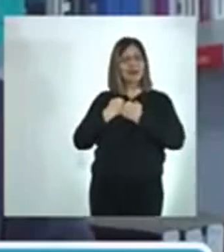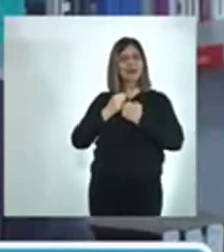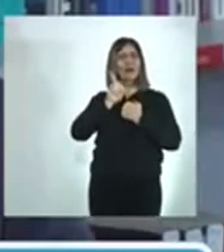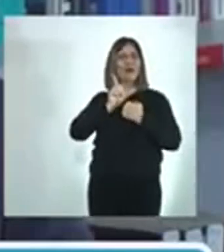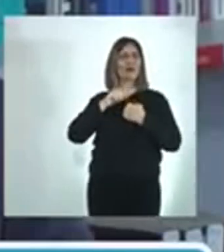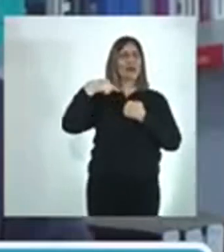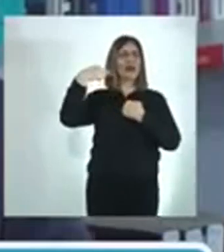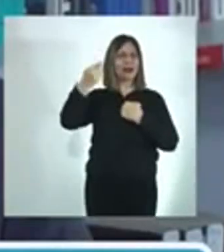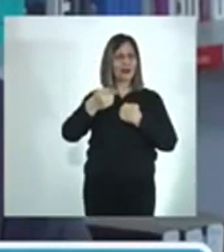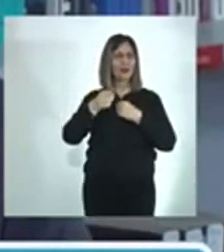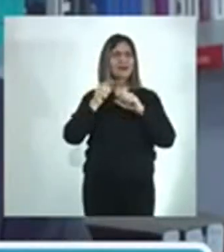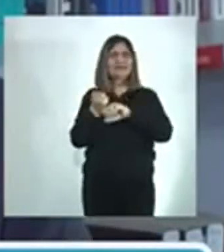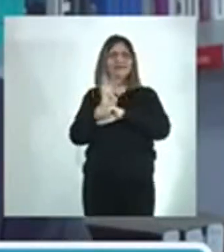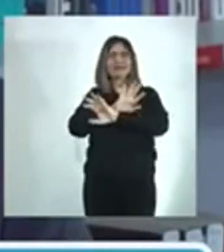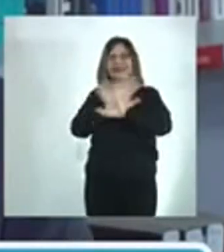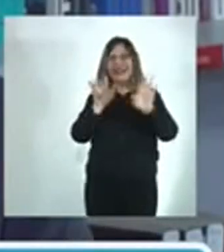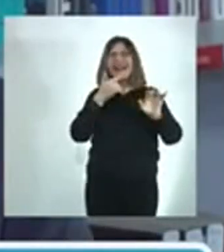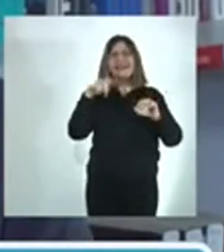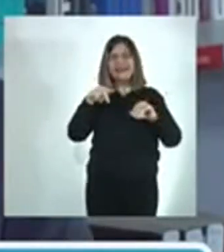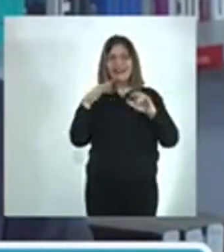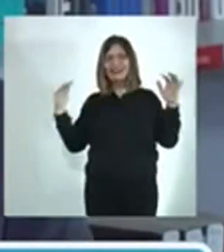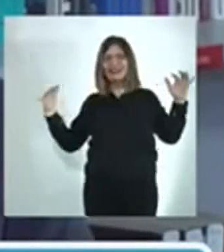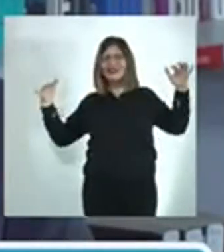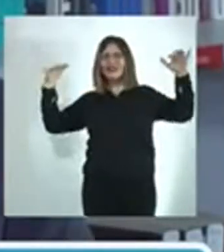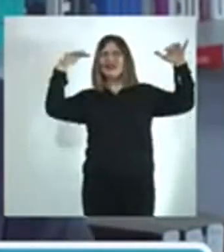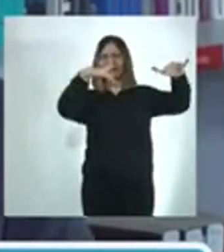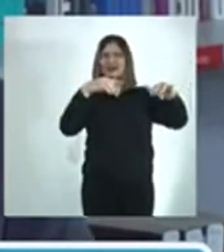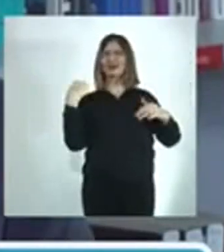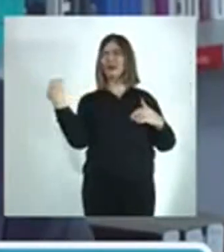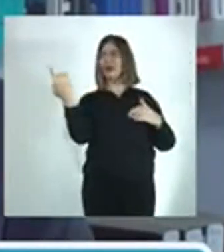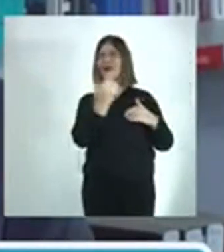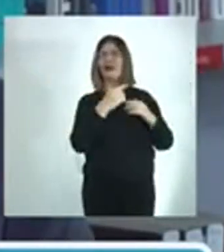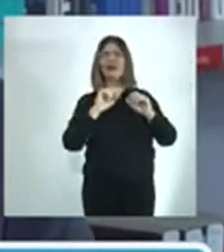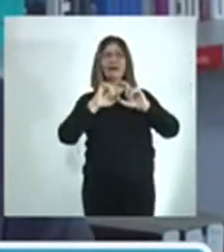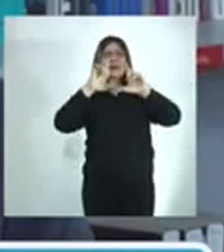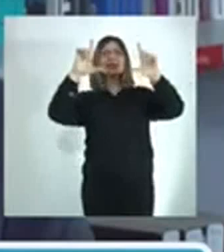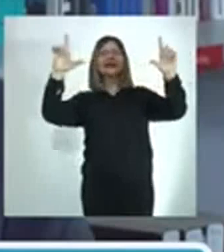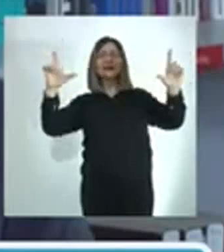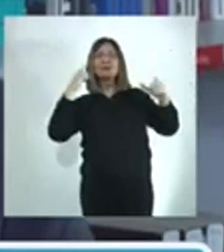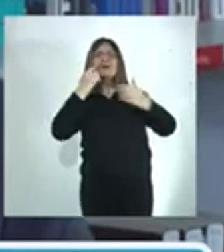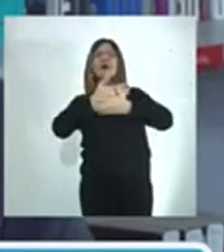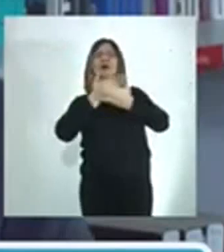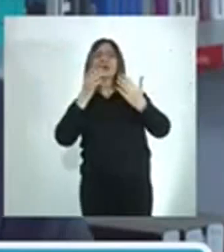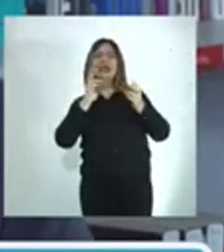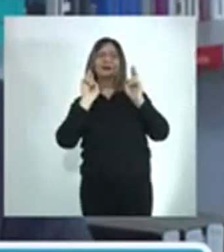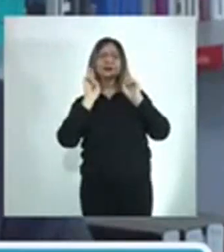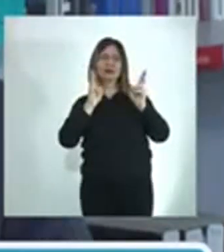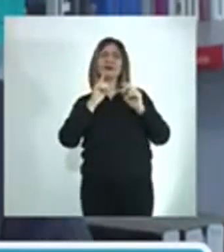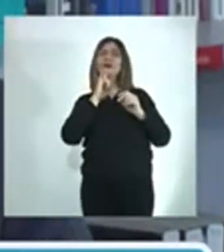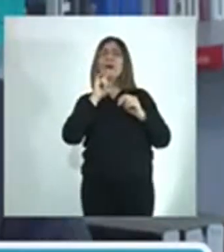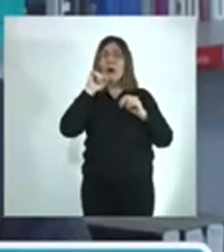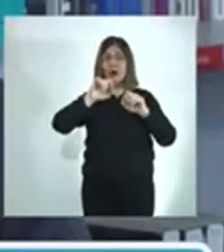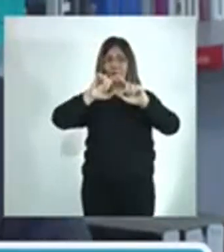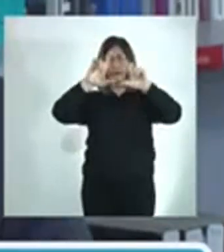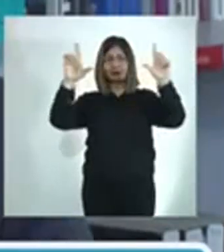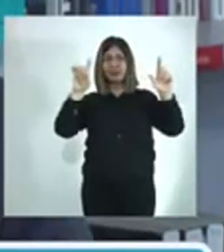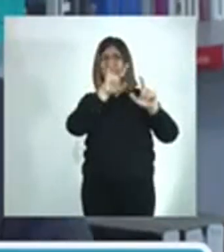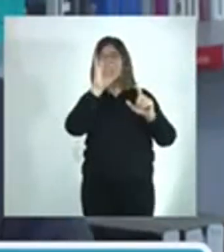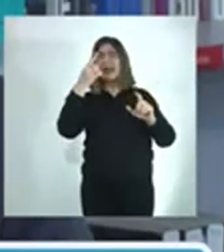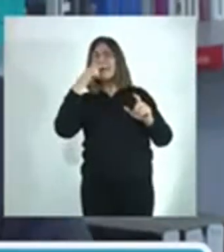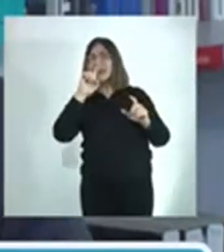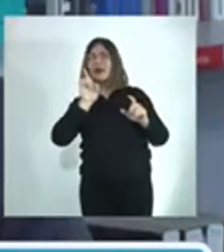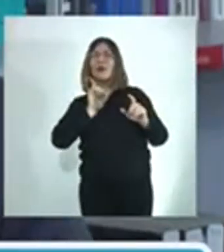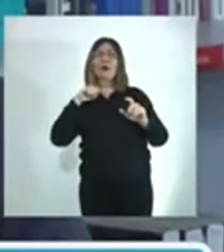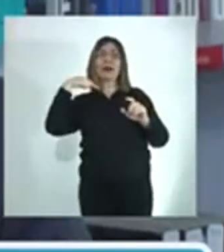viene, sin pandemia, sin nada, los más de 100.000 maestras y maestros docentes que nos están viendo hoy, de